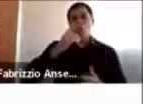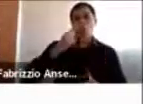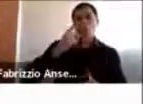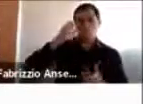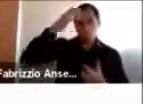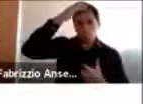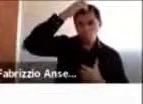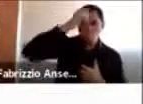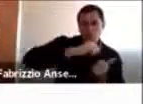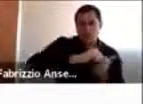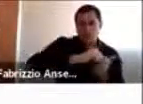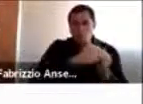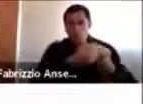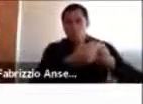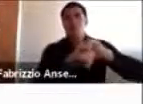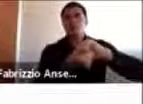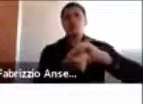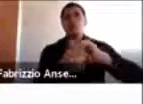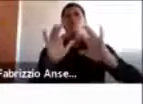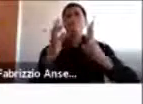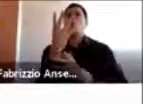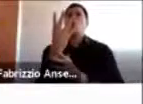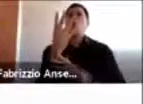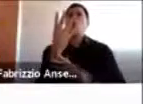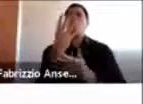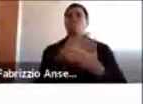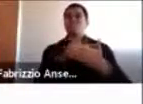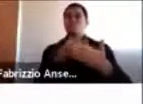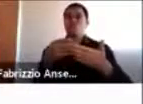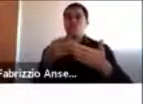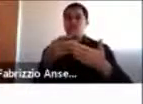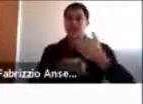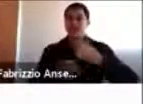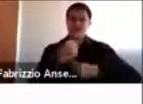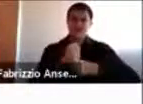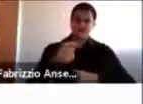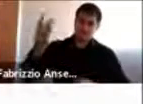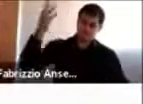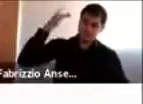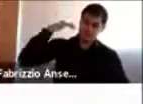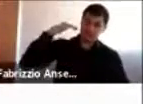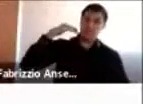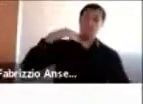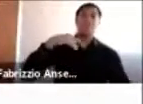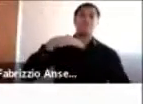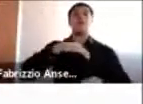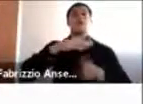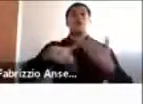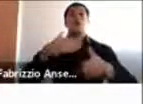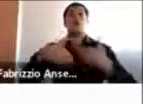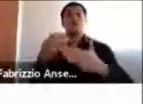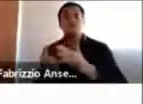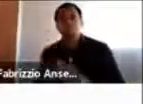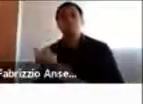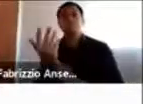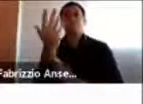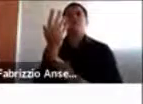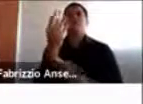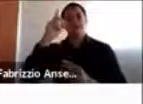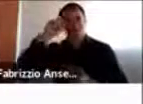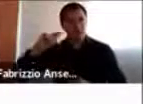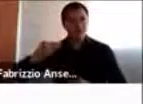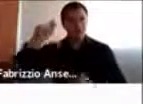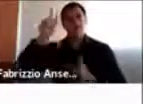millones de años con respecto al momento en el cual se hizo la invención de la escritura, esta invención es algo